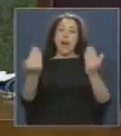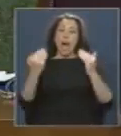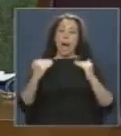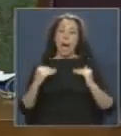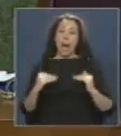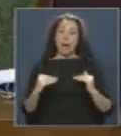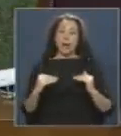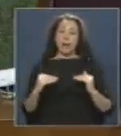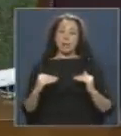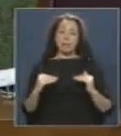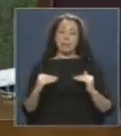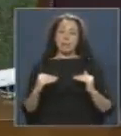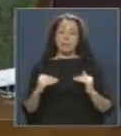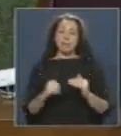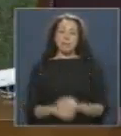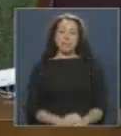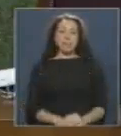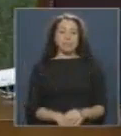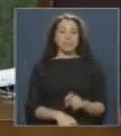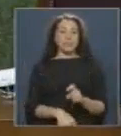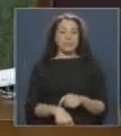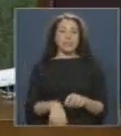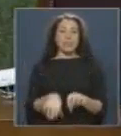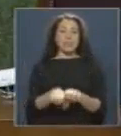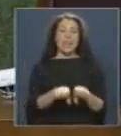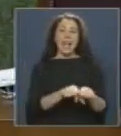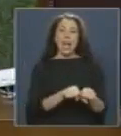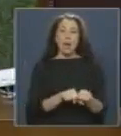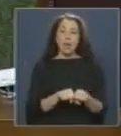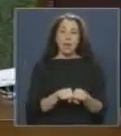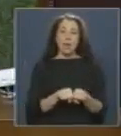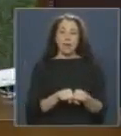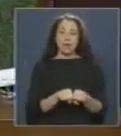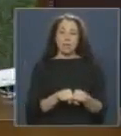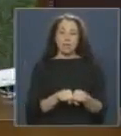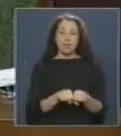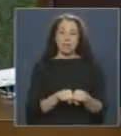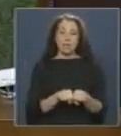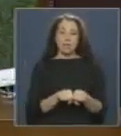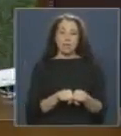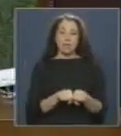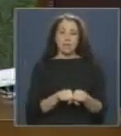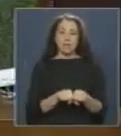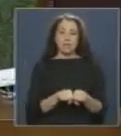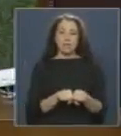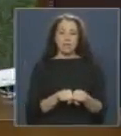inmediato en tiempo de acuerdos y resoluciones.